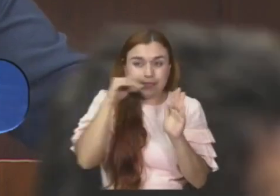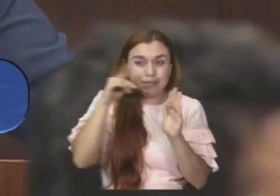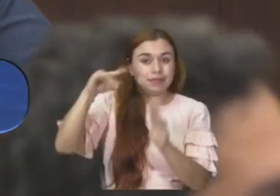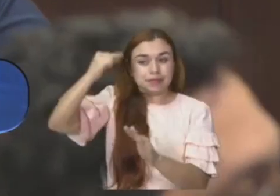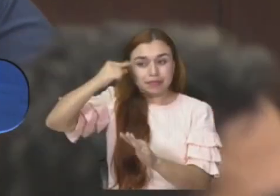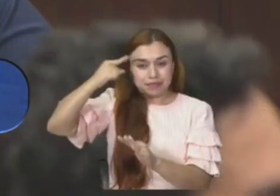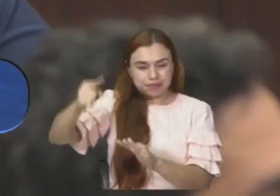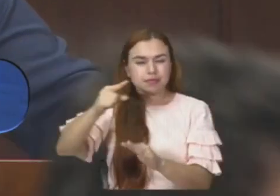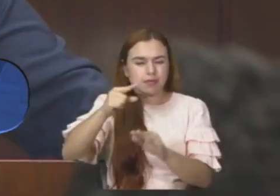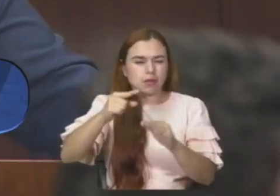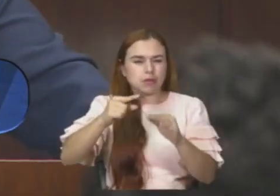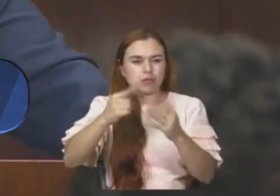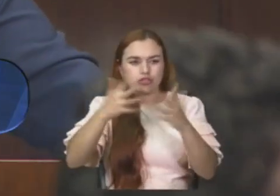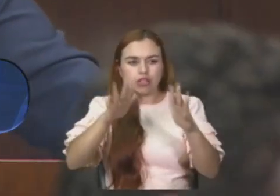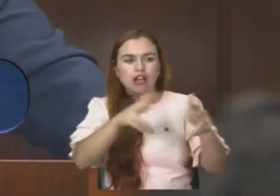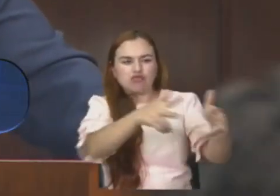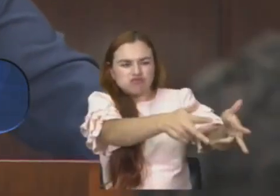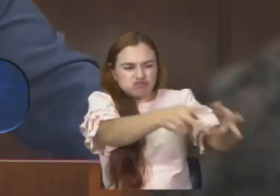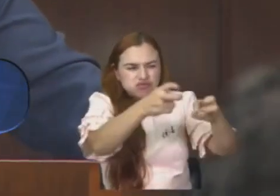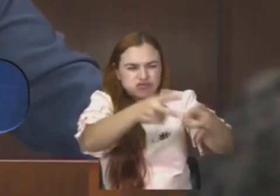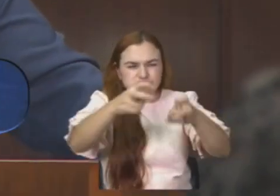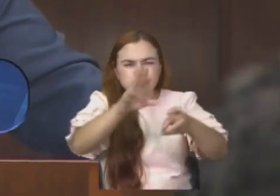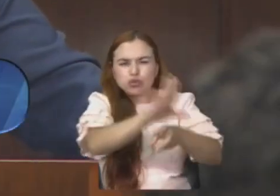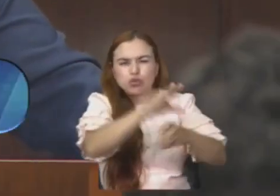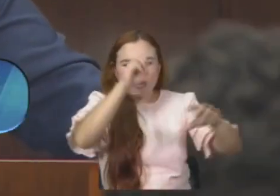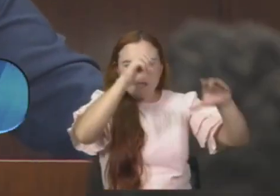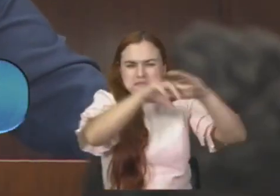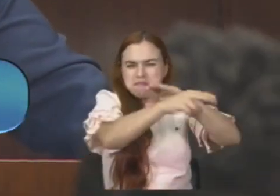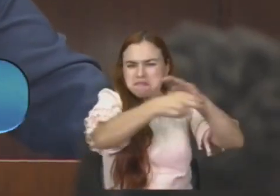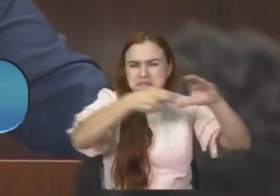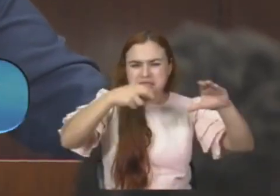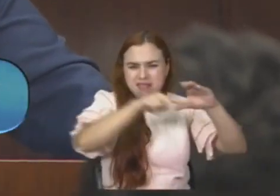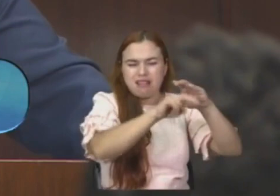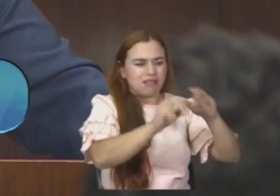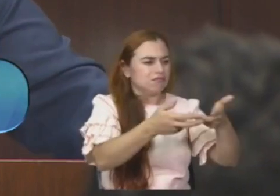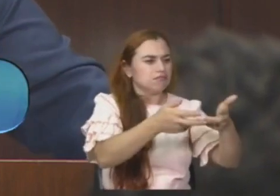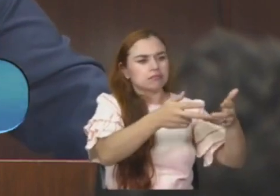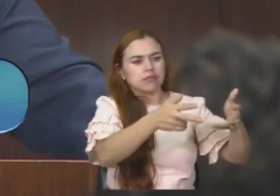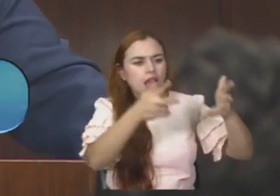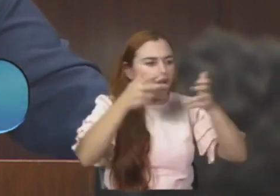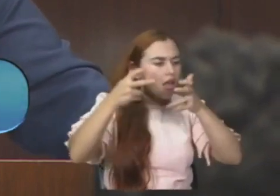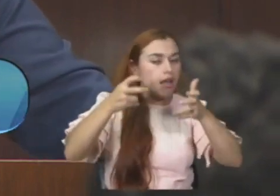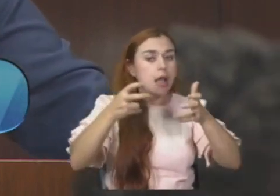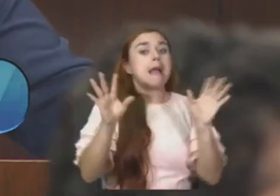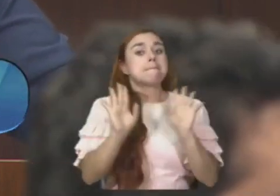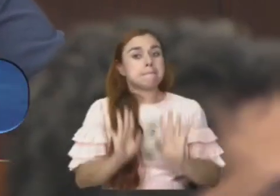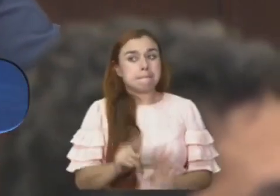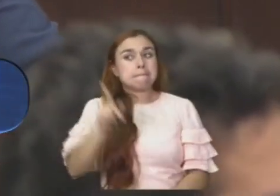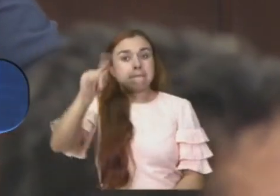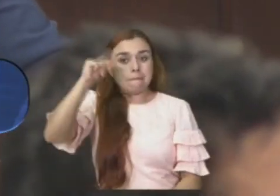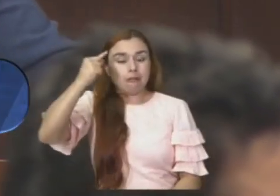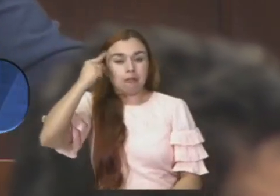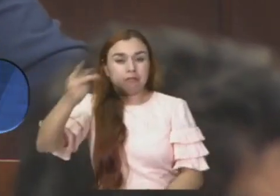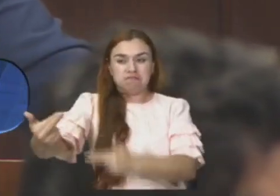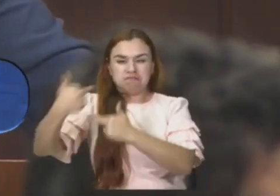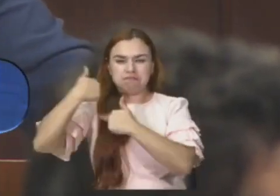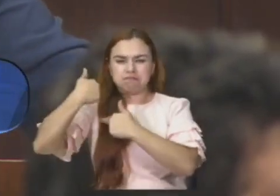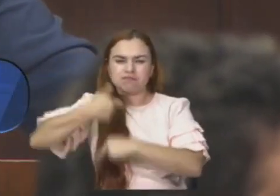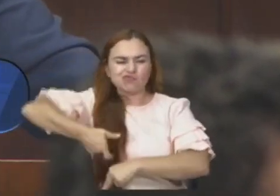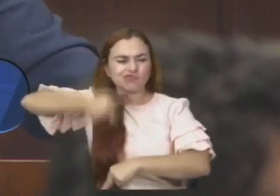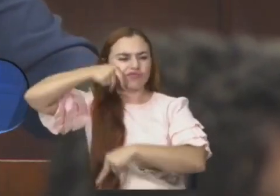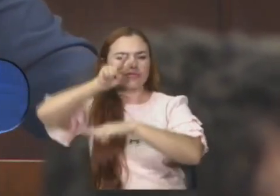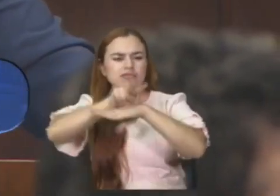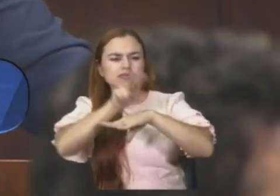los minerales que han sido extraídos, ni el derecho del Estado de fiscalizar, auditar y recibir las